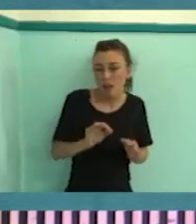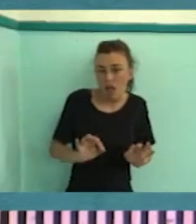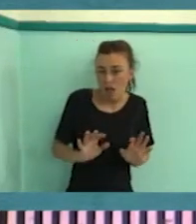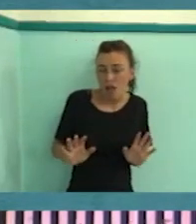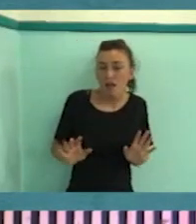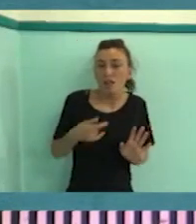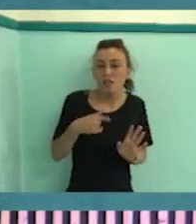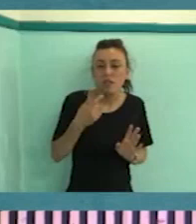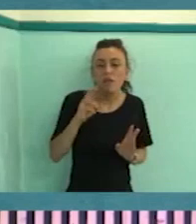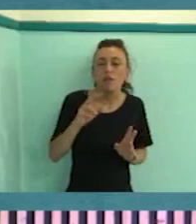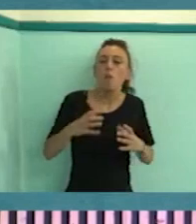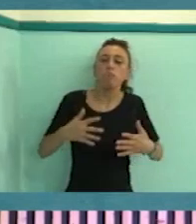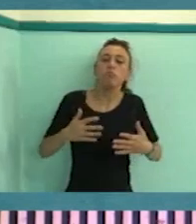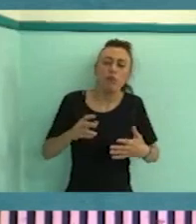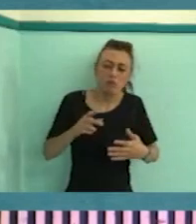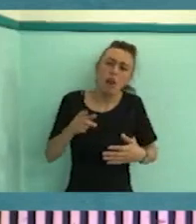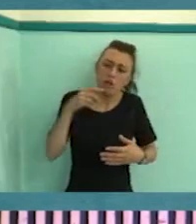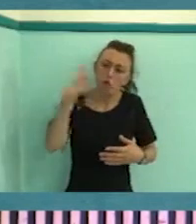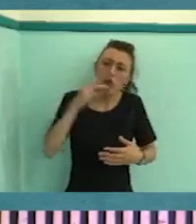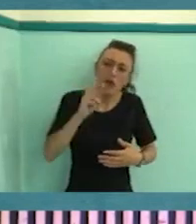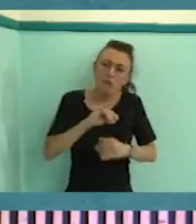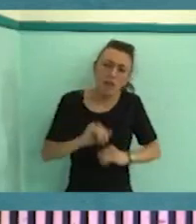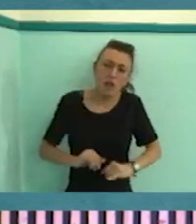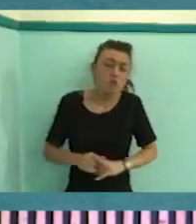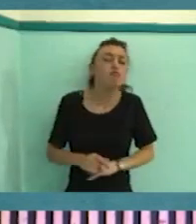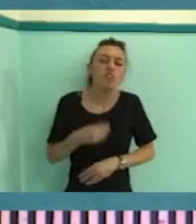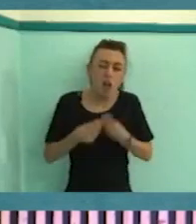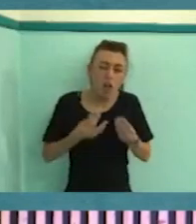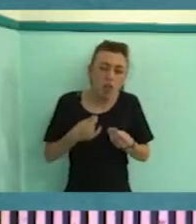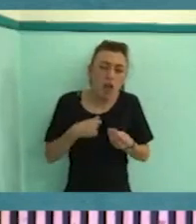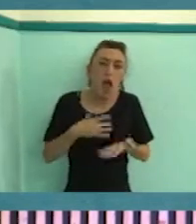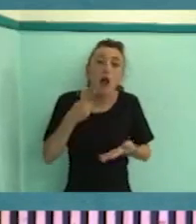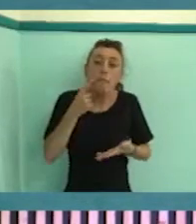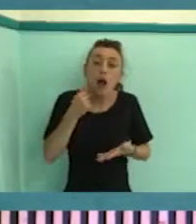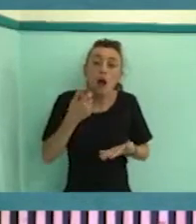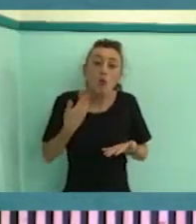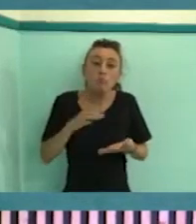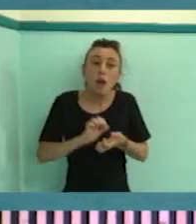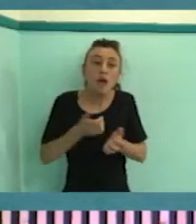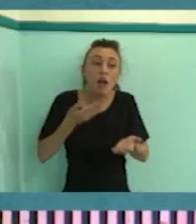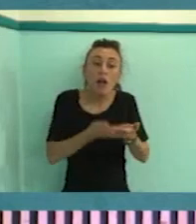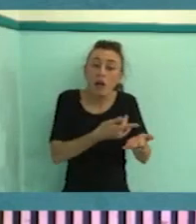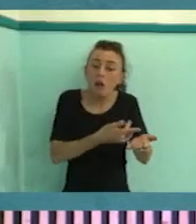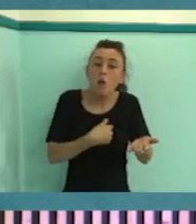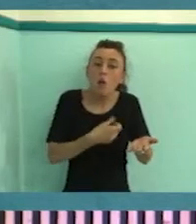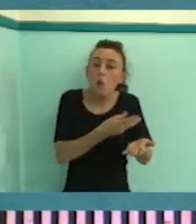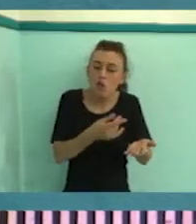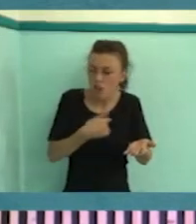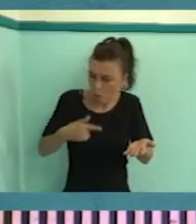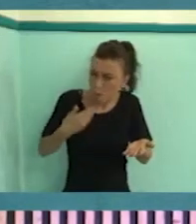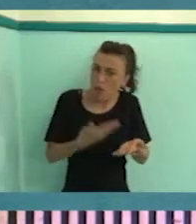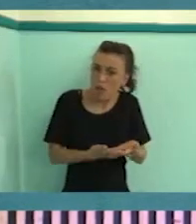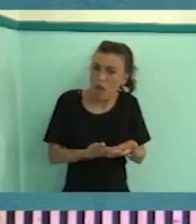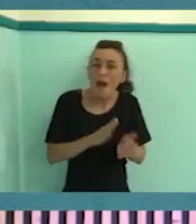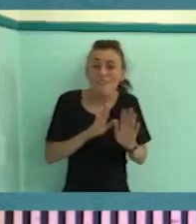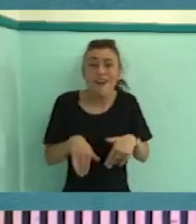y tú dices qué hay que hacer dónde hay que firmar cuánto hay que pedir al banco lo pido vale es muy fácil al final yo voy a donde más te duele que es lo que se